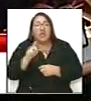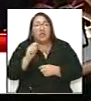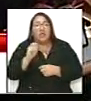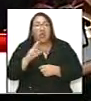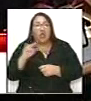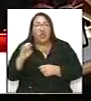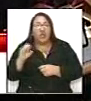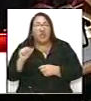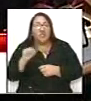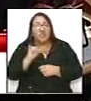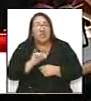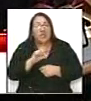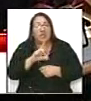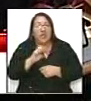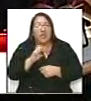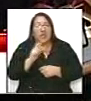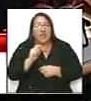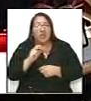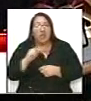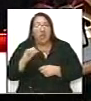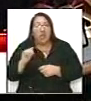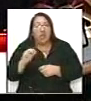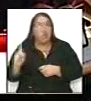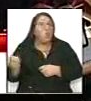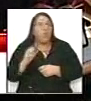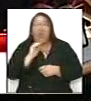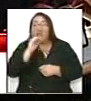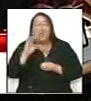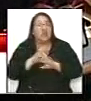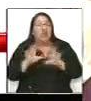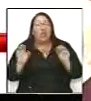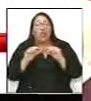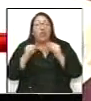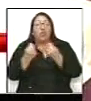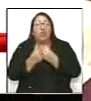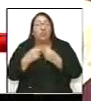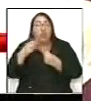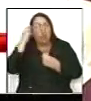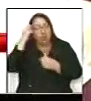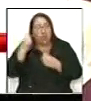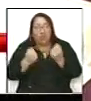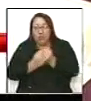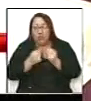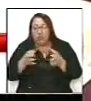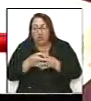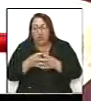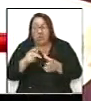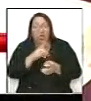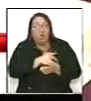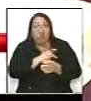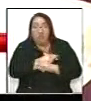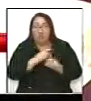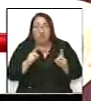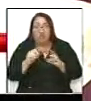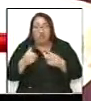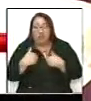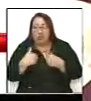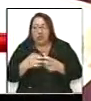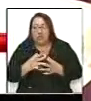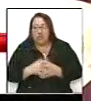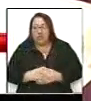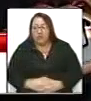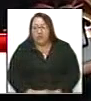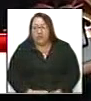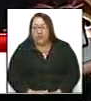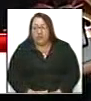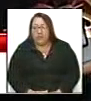han puesto al debate este de la bancada. Una vez más, no tiene el apoyo y respaldo de Fuerza Popular, y creo que tampoco lo va a tener. Gracias, presidente. En